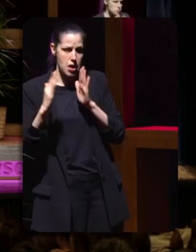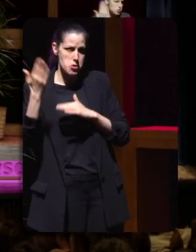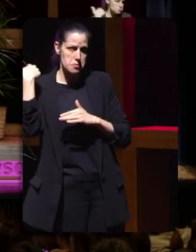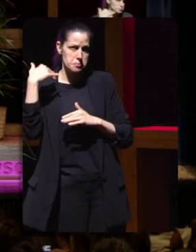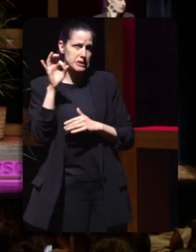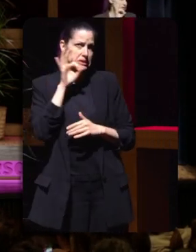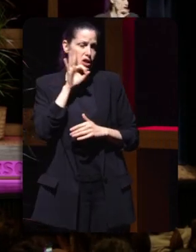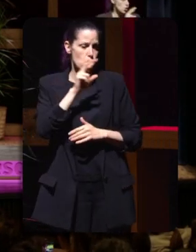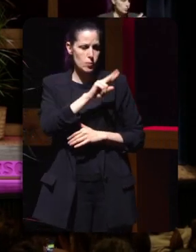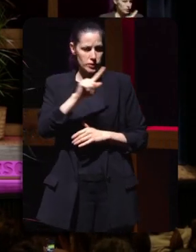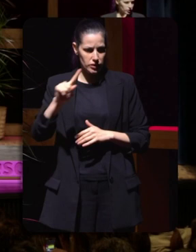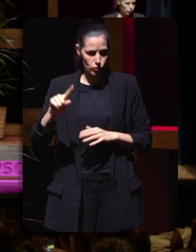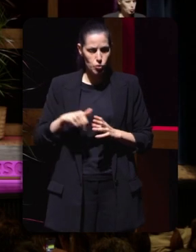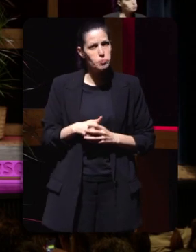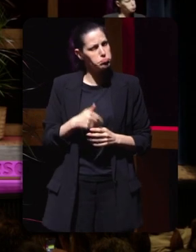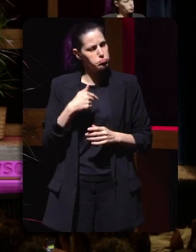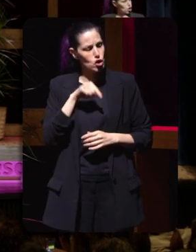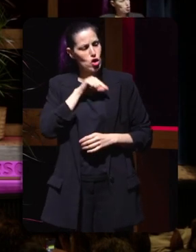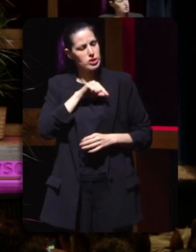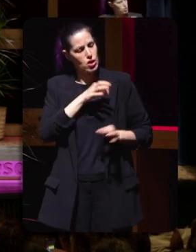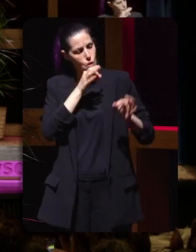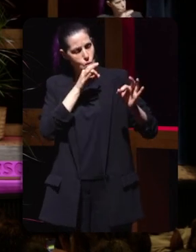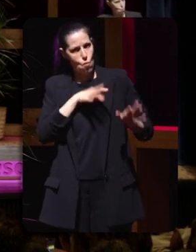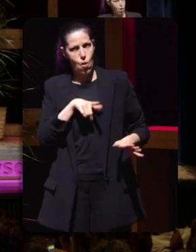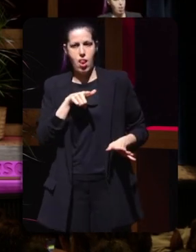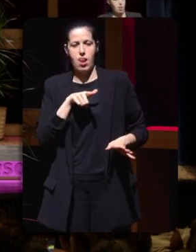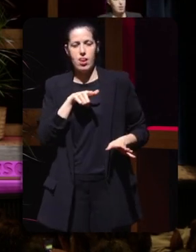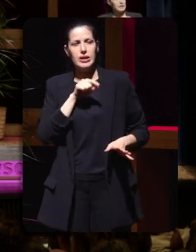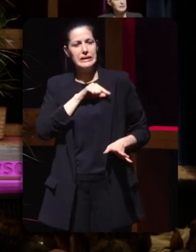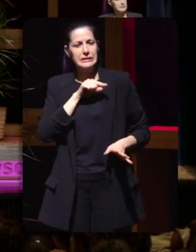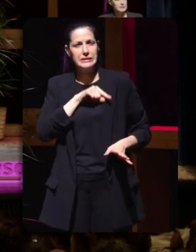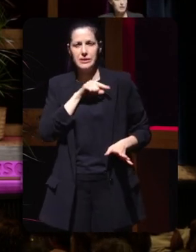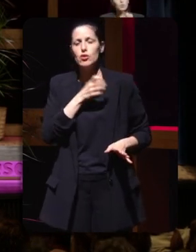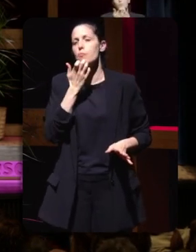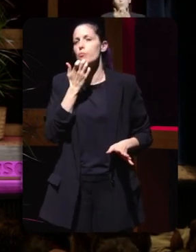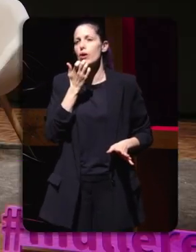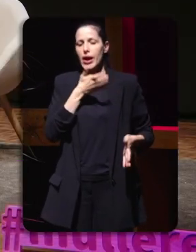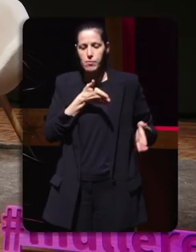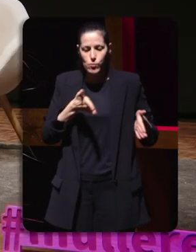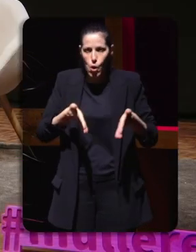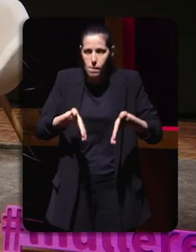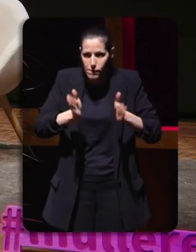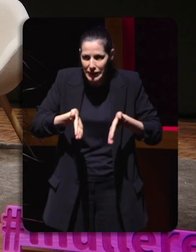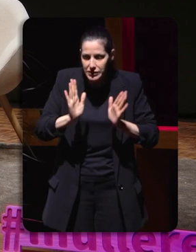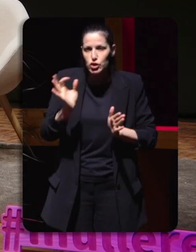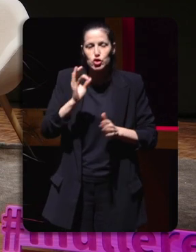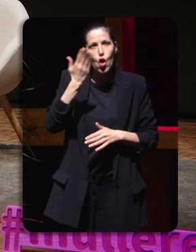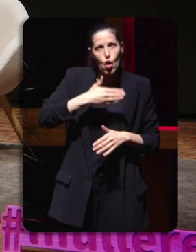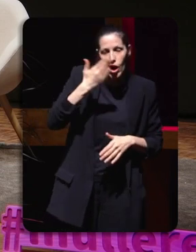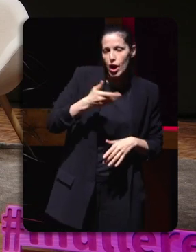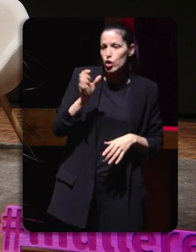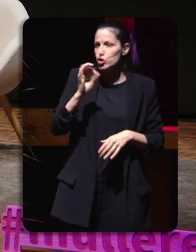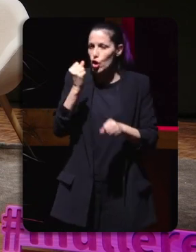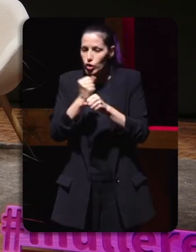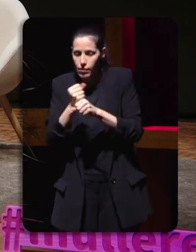yo me siento así me encuentro a menudo por los pasillos por las instituciones por los colegios por la